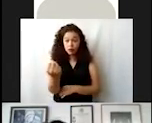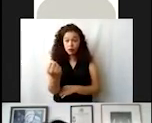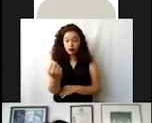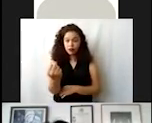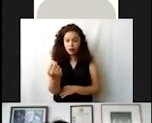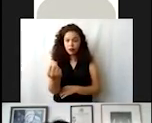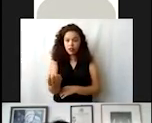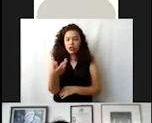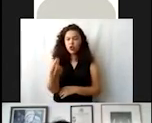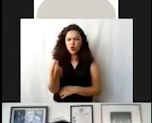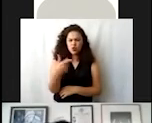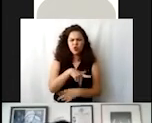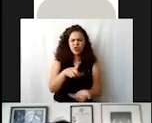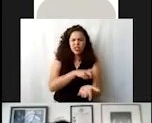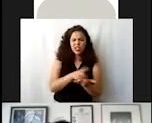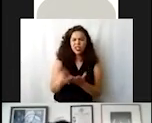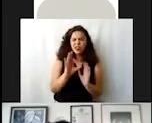del domicilio fiscal.